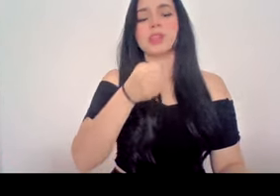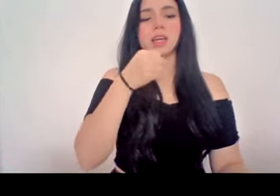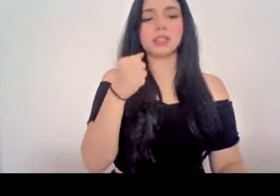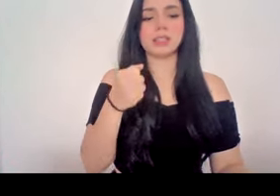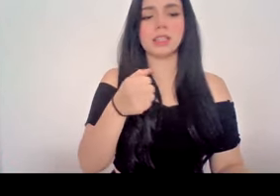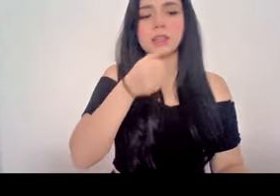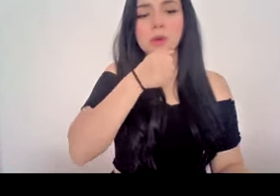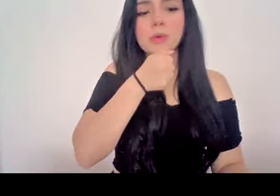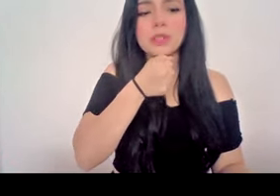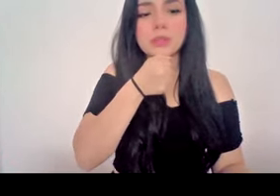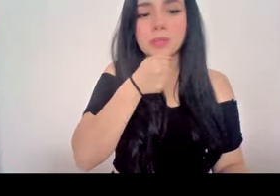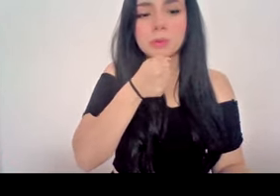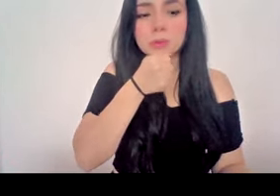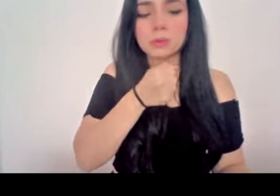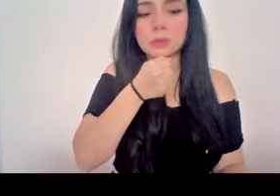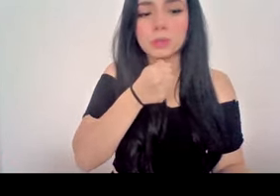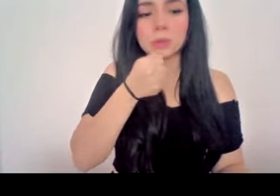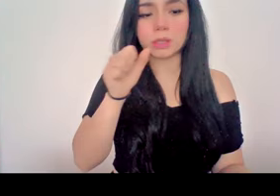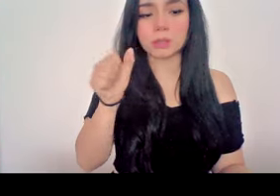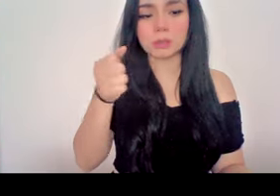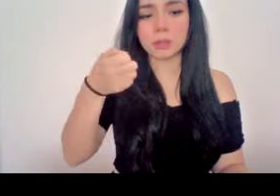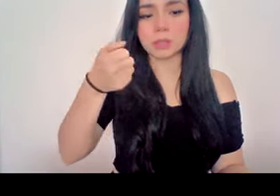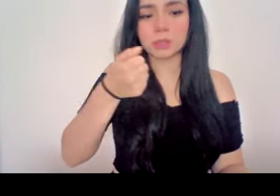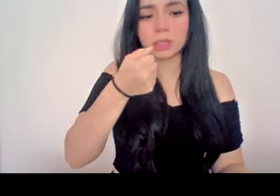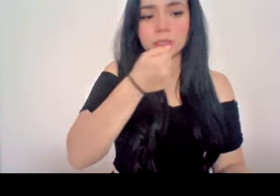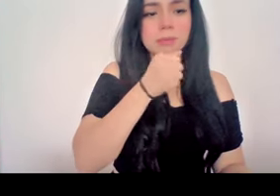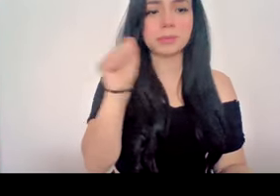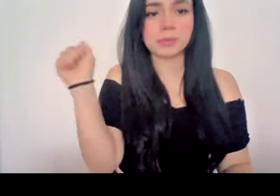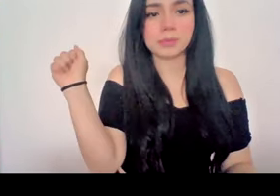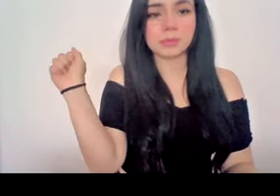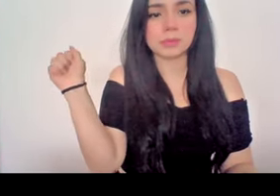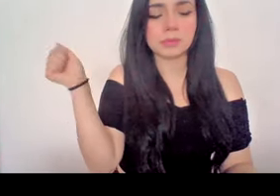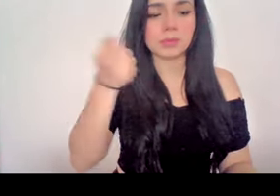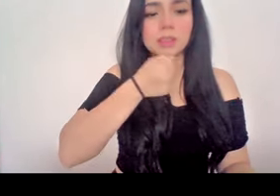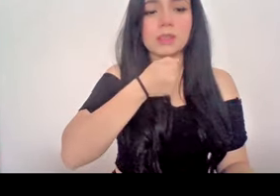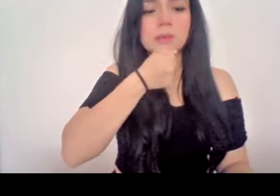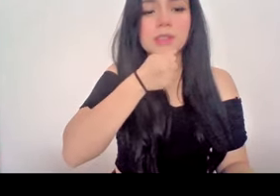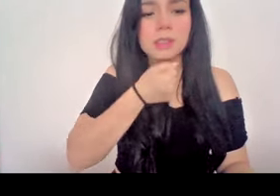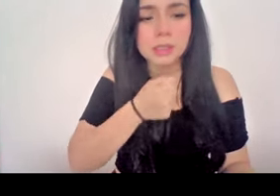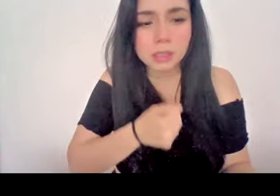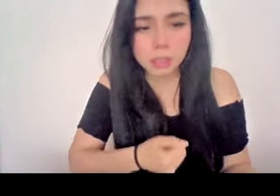Vamos a hacer como que si fuéramos unos abuelitos. Vamos a coger así.